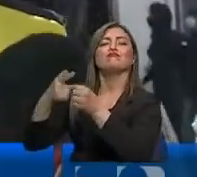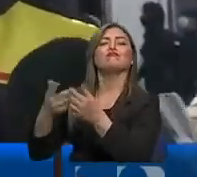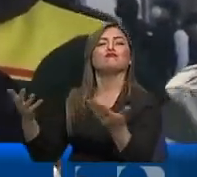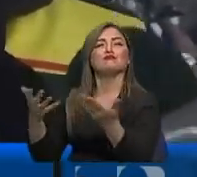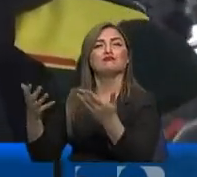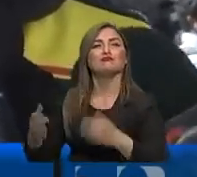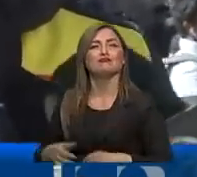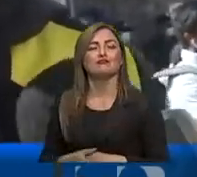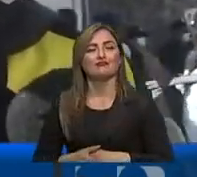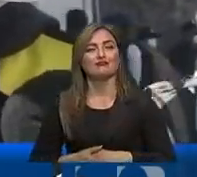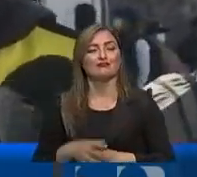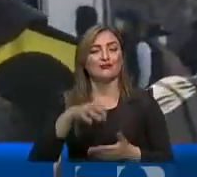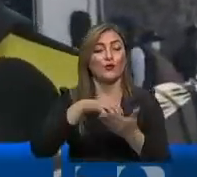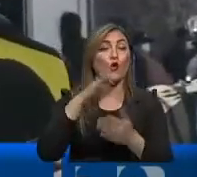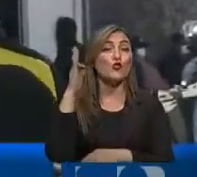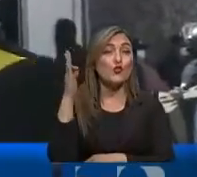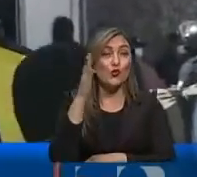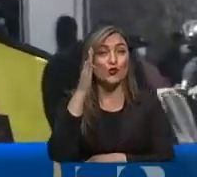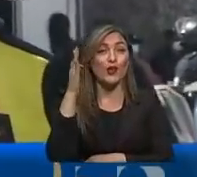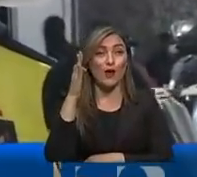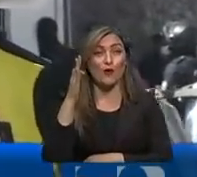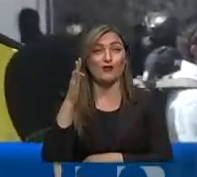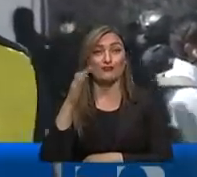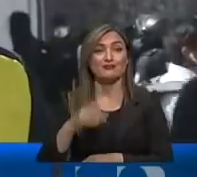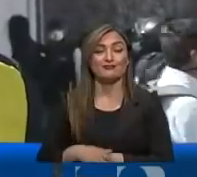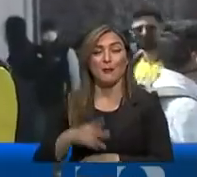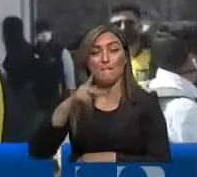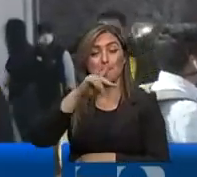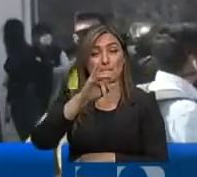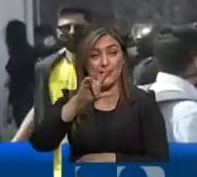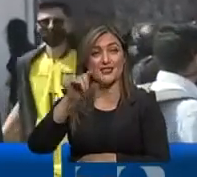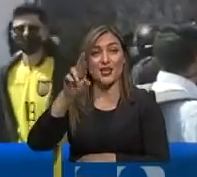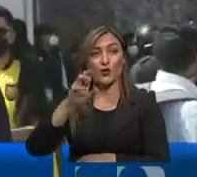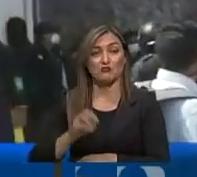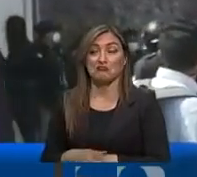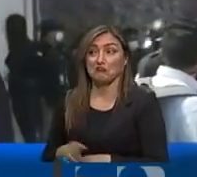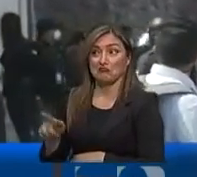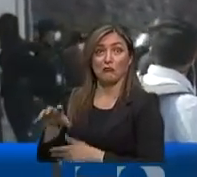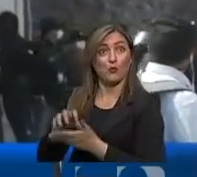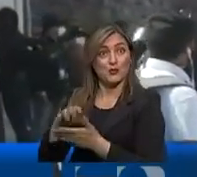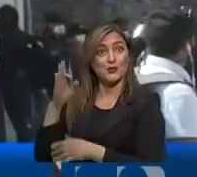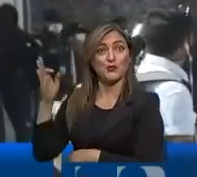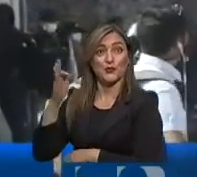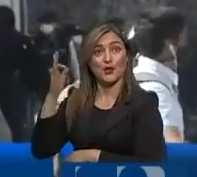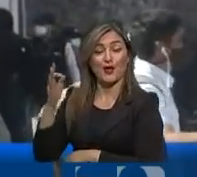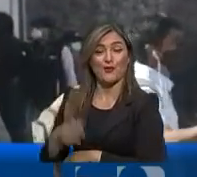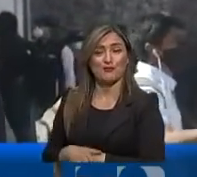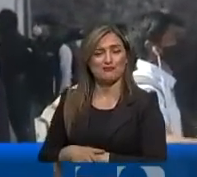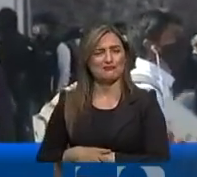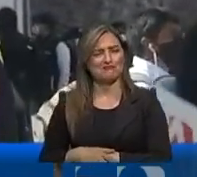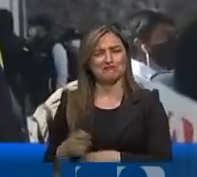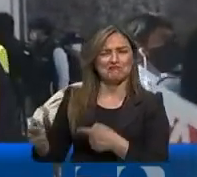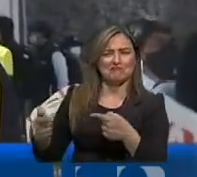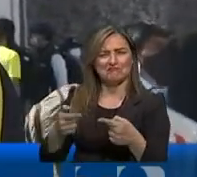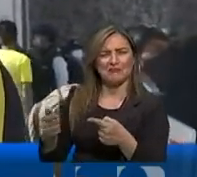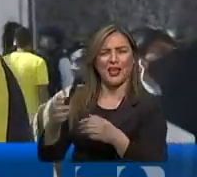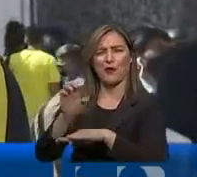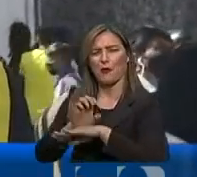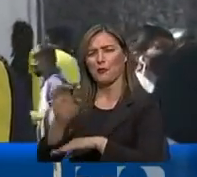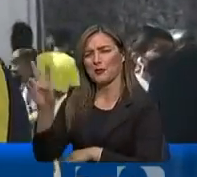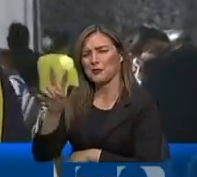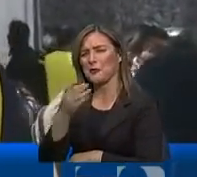viene? No, de la provincia del Tungurahua, cantón Santiago de Píllaro. Muy bien, vienen desde la provincia del Tungurahua. ¿Cómo visualiza el partido